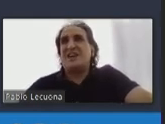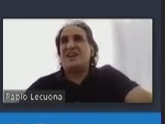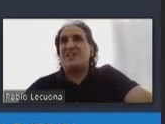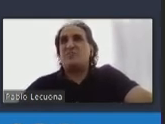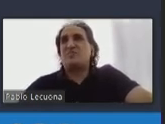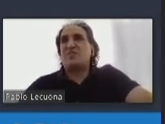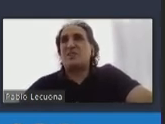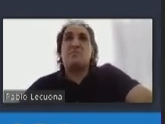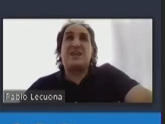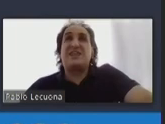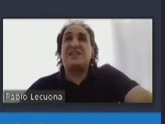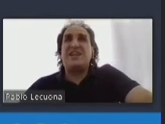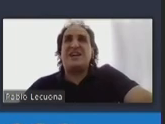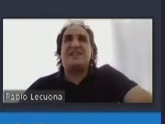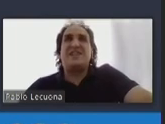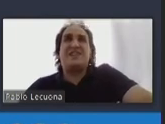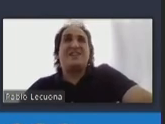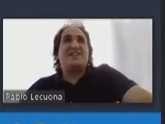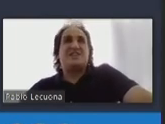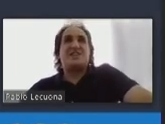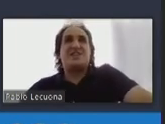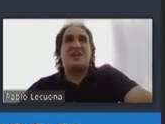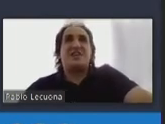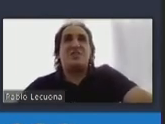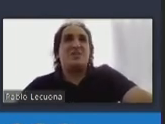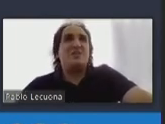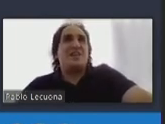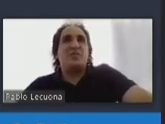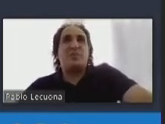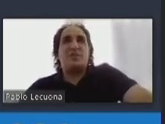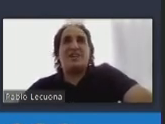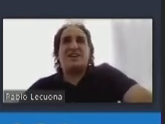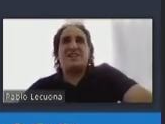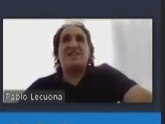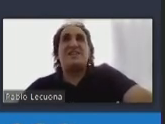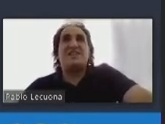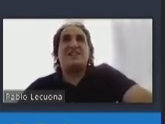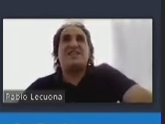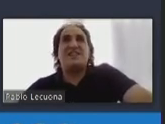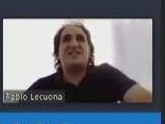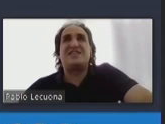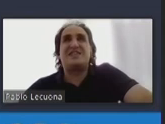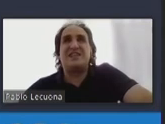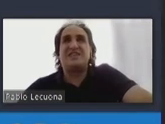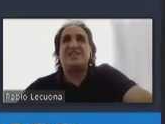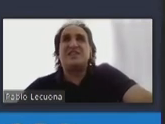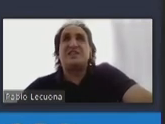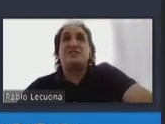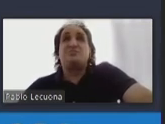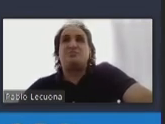Y acá me encantaría tener que sea una, dos palabras en el chat de quienes